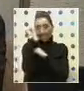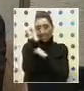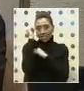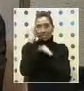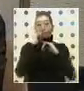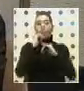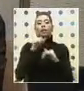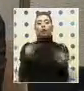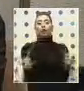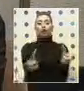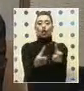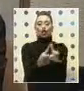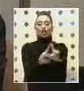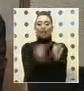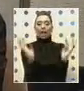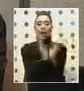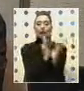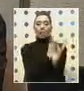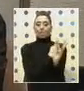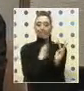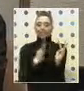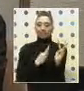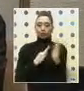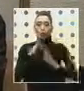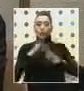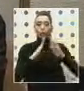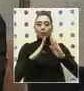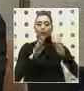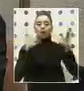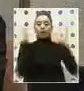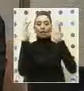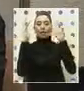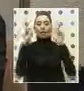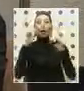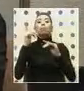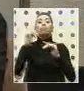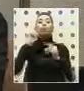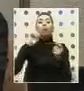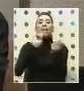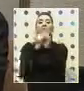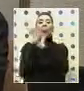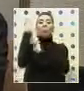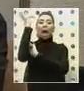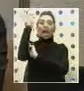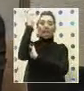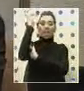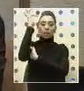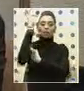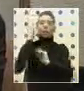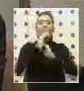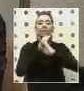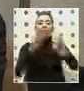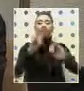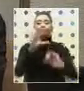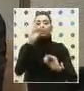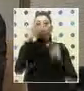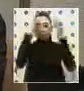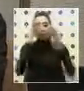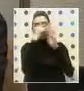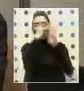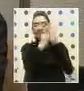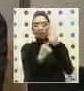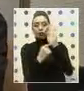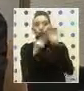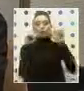a conocer por el Consejo de Ministros para la Sustentabilidad y el Cambio Climático las 50 medidas que buscan atenuar